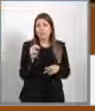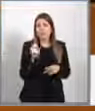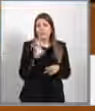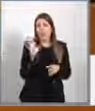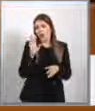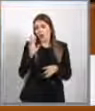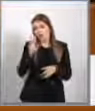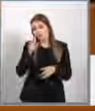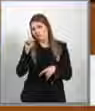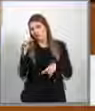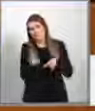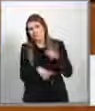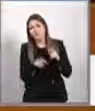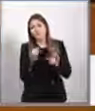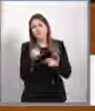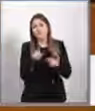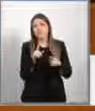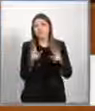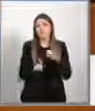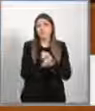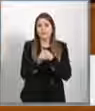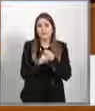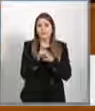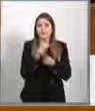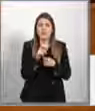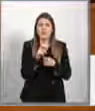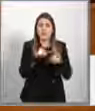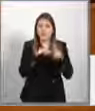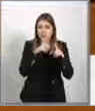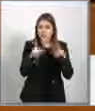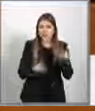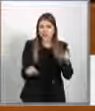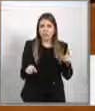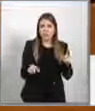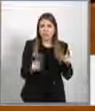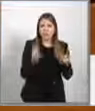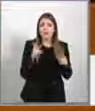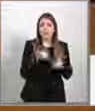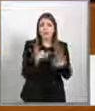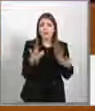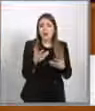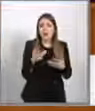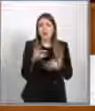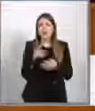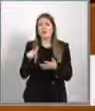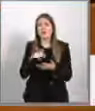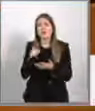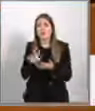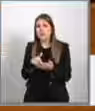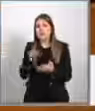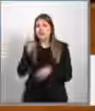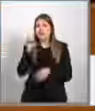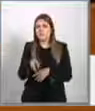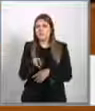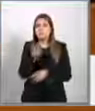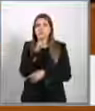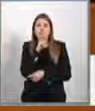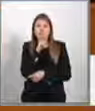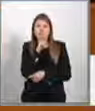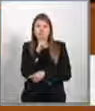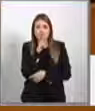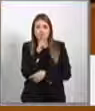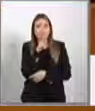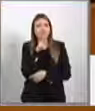de la República y crea espacios de discrecionalidad preocupantes. No es la fiscalía